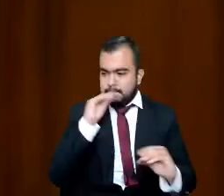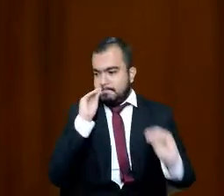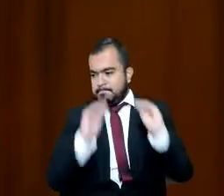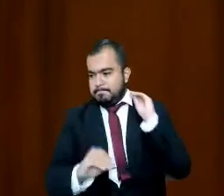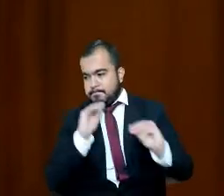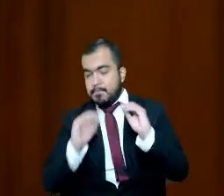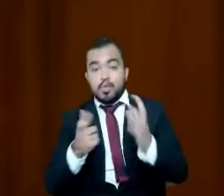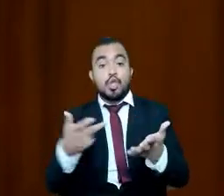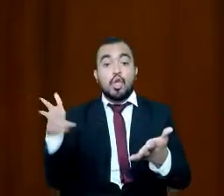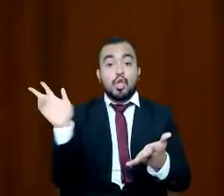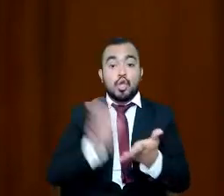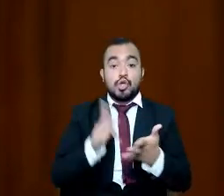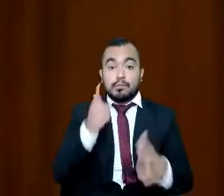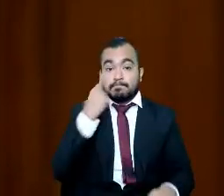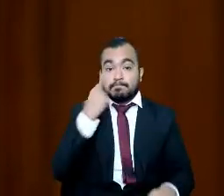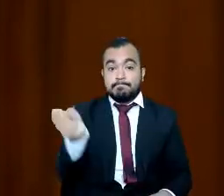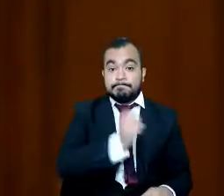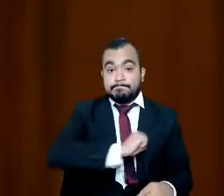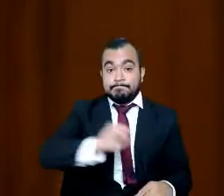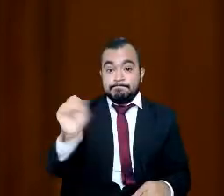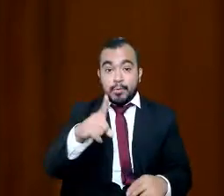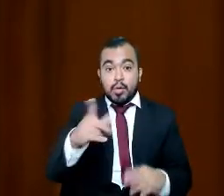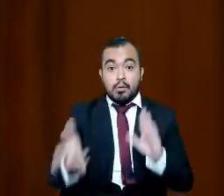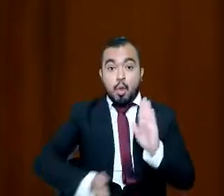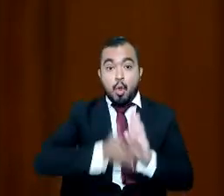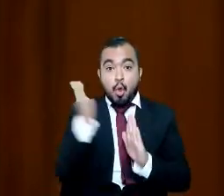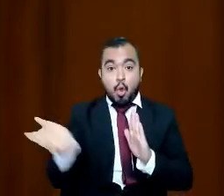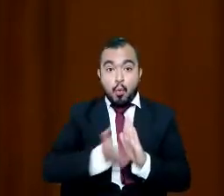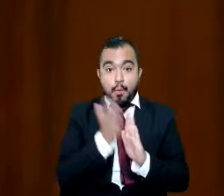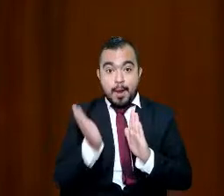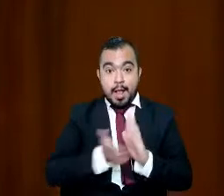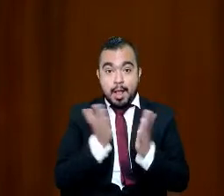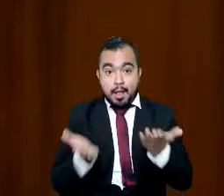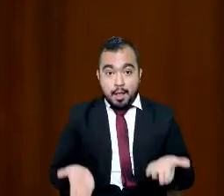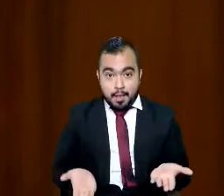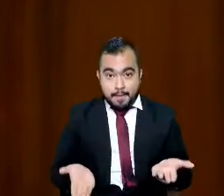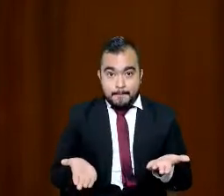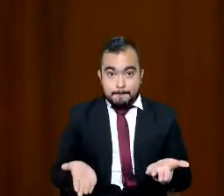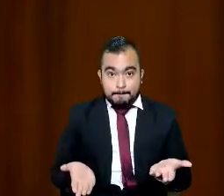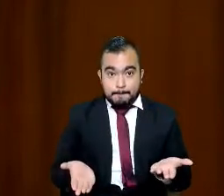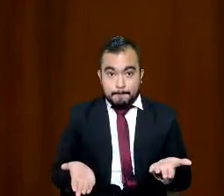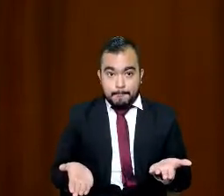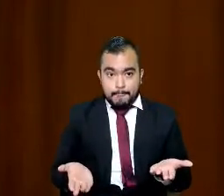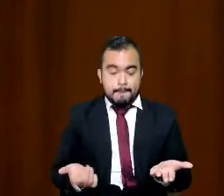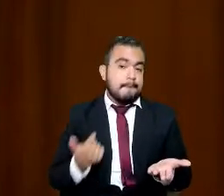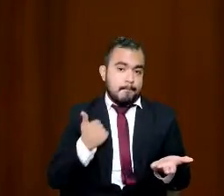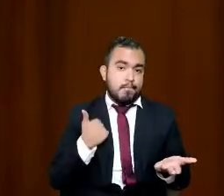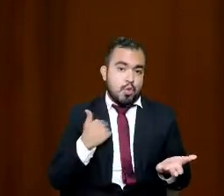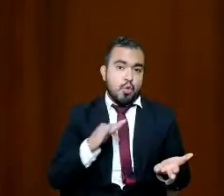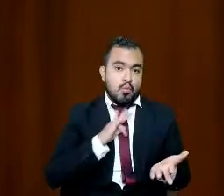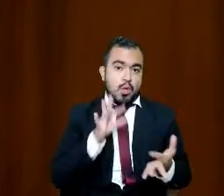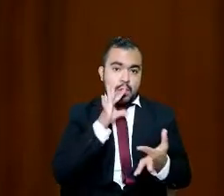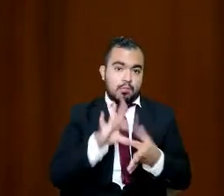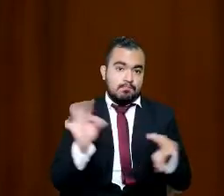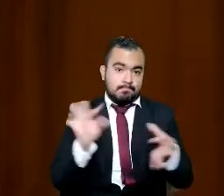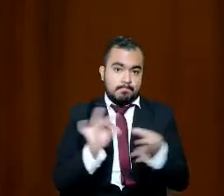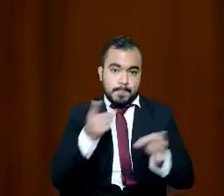los costos de incremento de la obra. Entonces, yo lo que les puedo garantizar